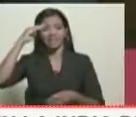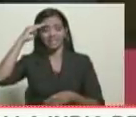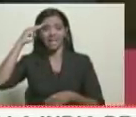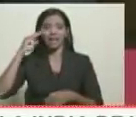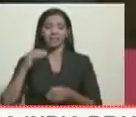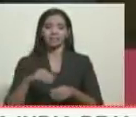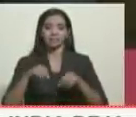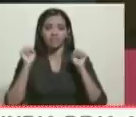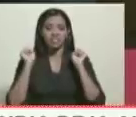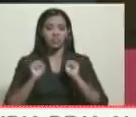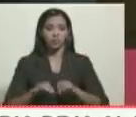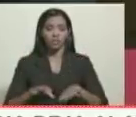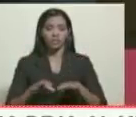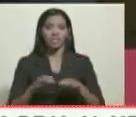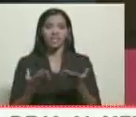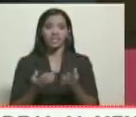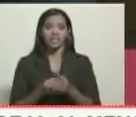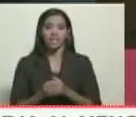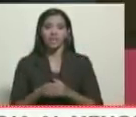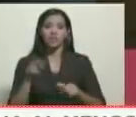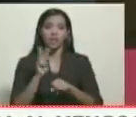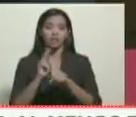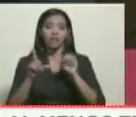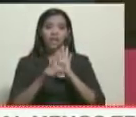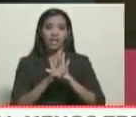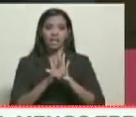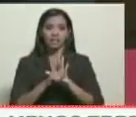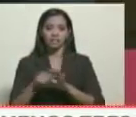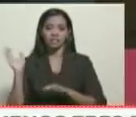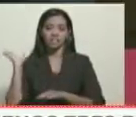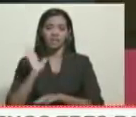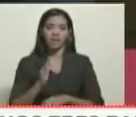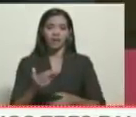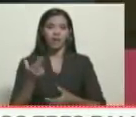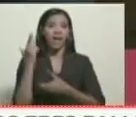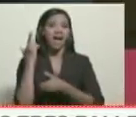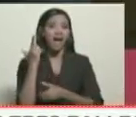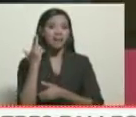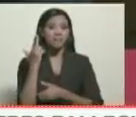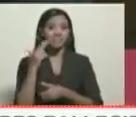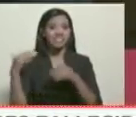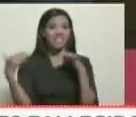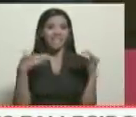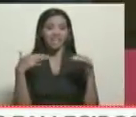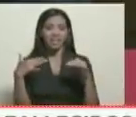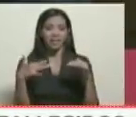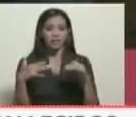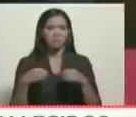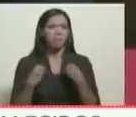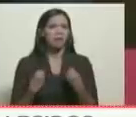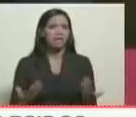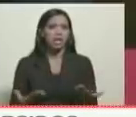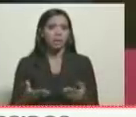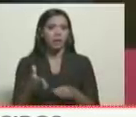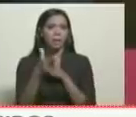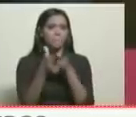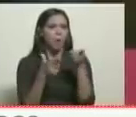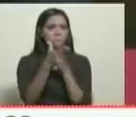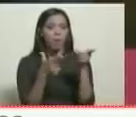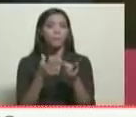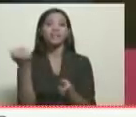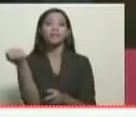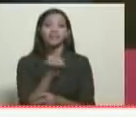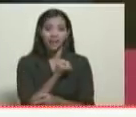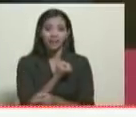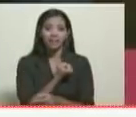que al margen de la ley llevaron armas de guerra de altísimo calibre, ¿para qué? Para disparar, para matar, para